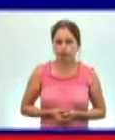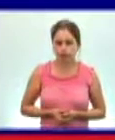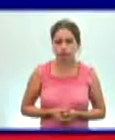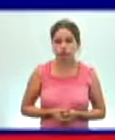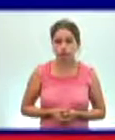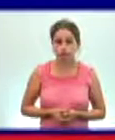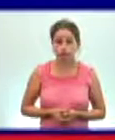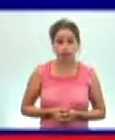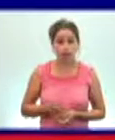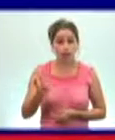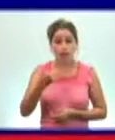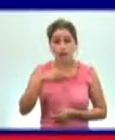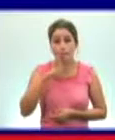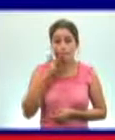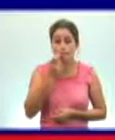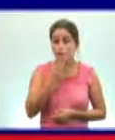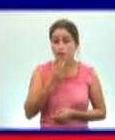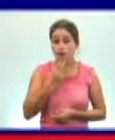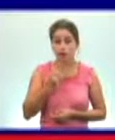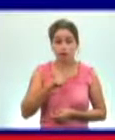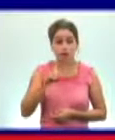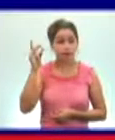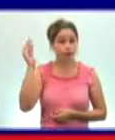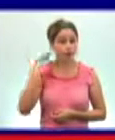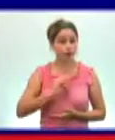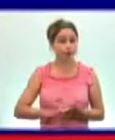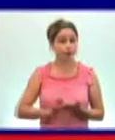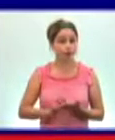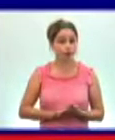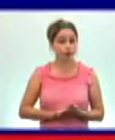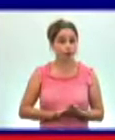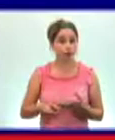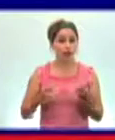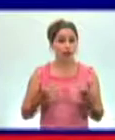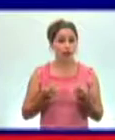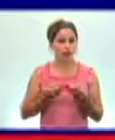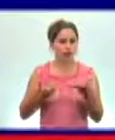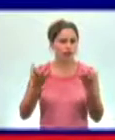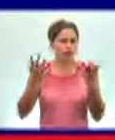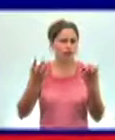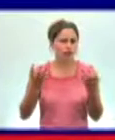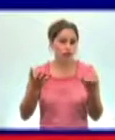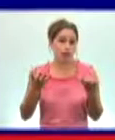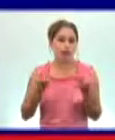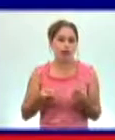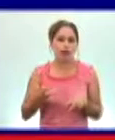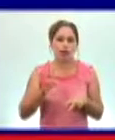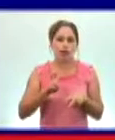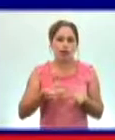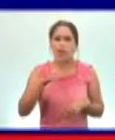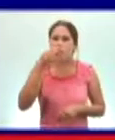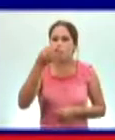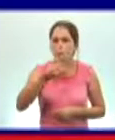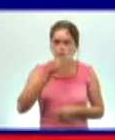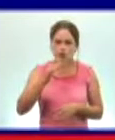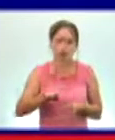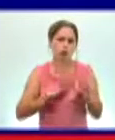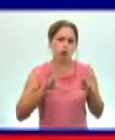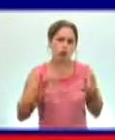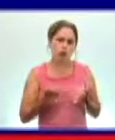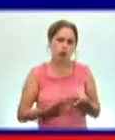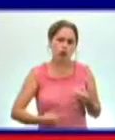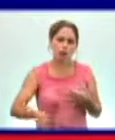saber nada de economía, está sentado como un gigante implacable a la puerta de todos los pobres del